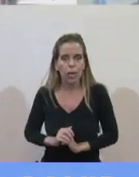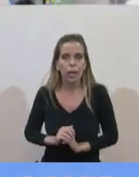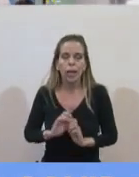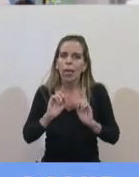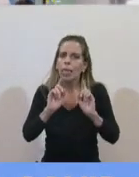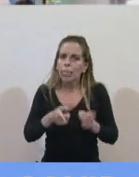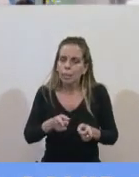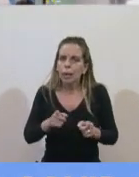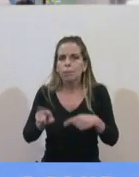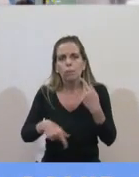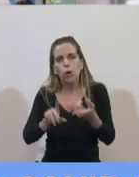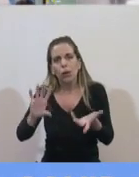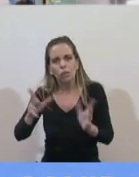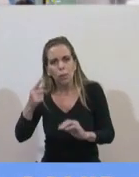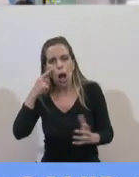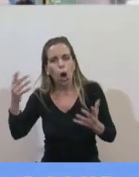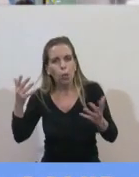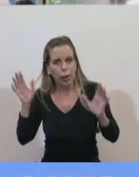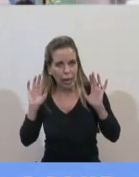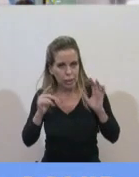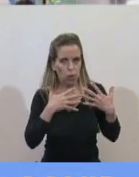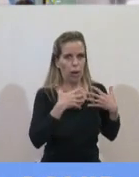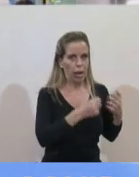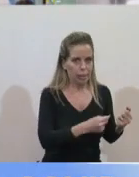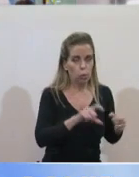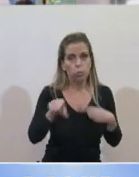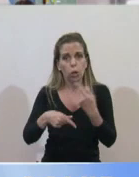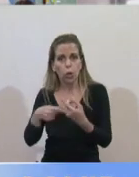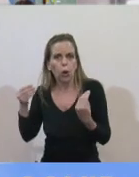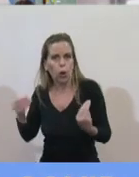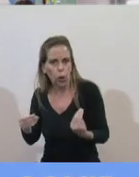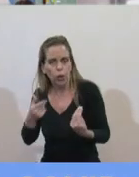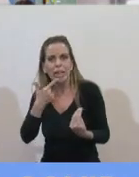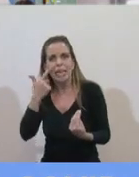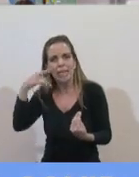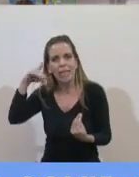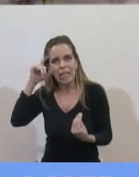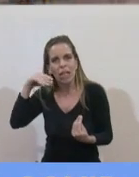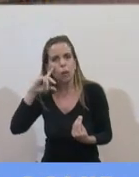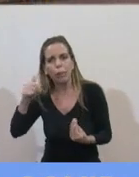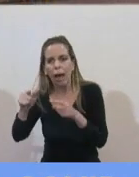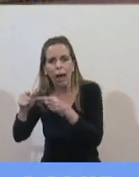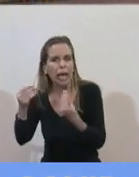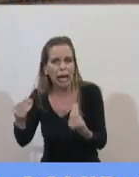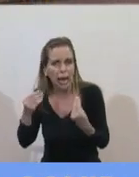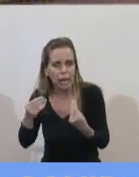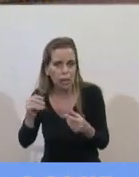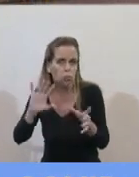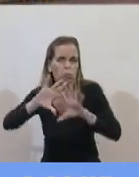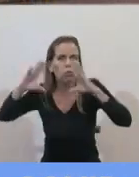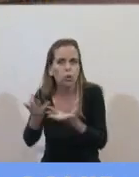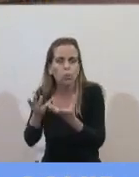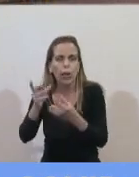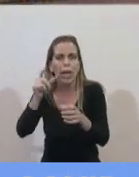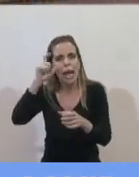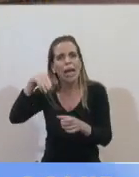aplicar otra analogía de la epidemiología que tiene que ver con el concepto de sinde mya una cindy mía es una sinergia de epidemias y es